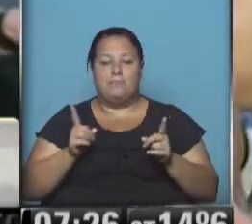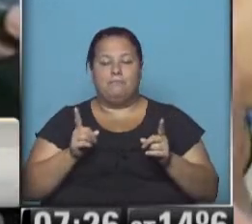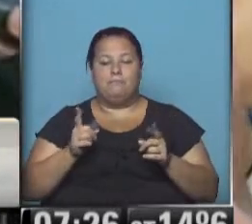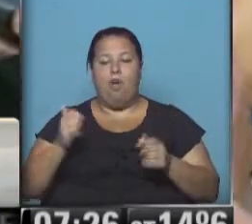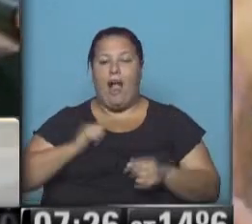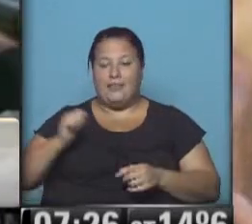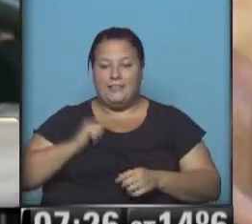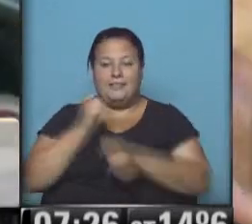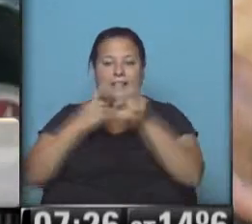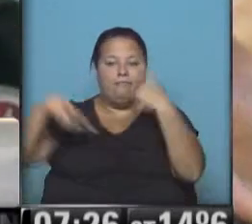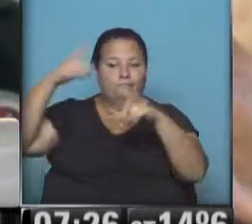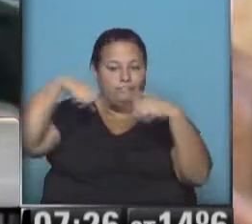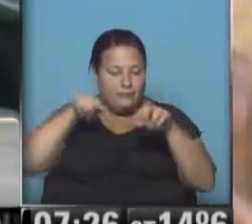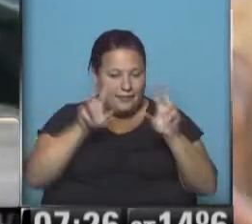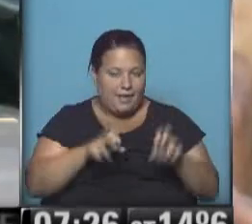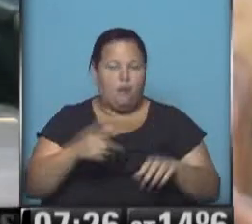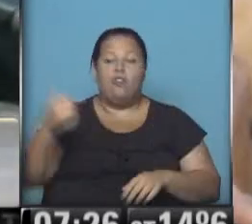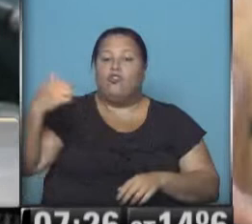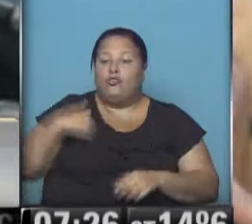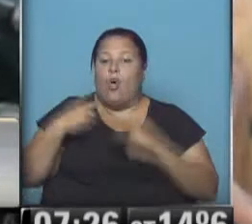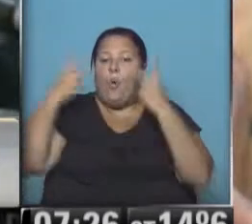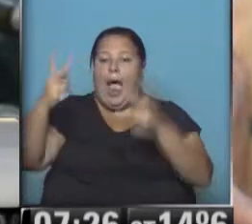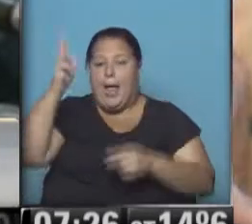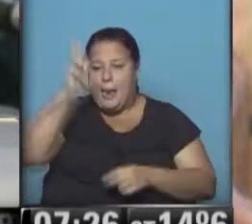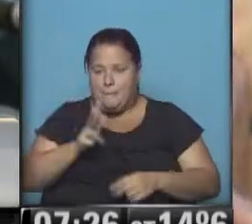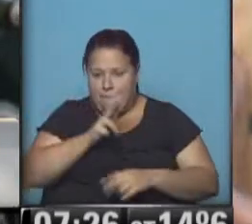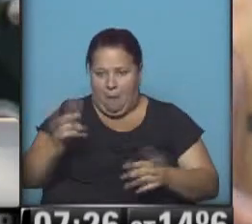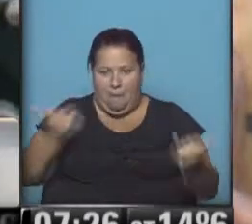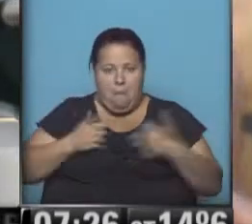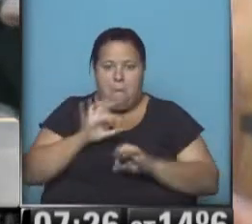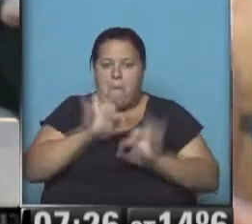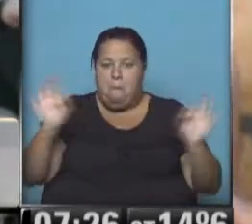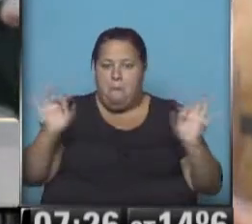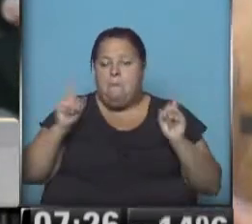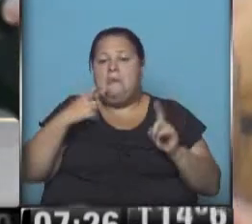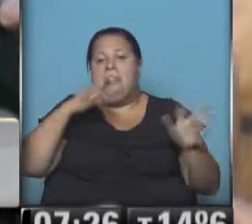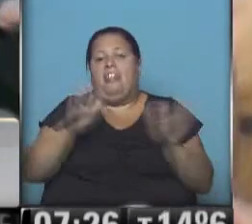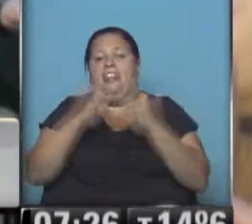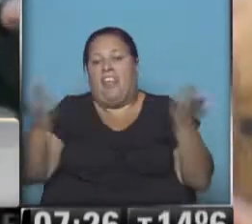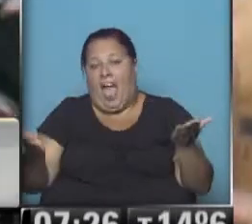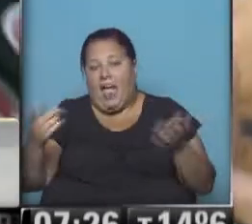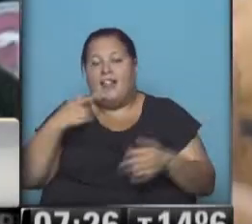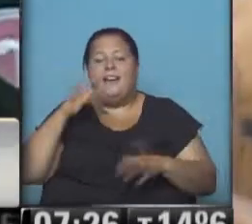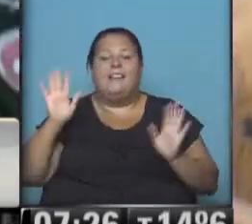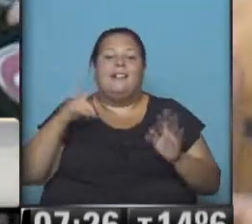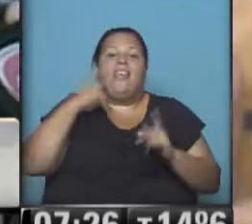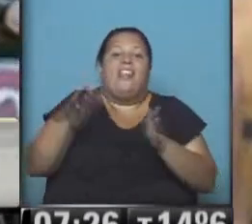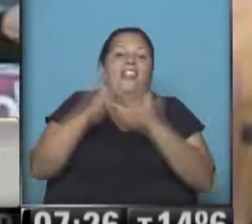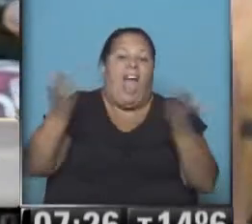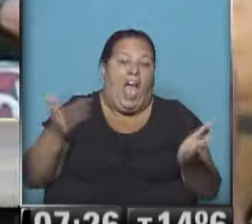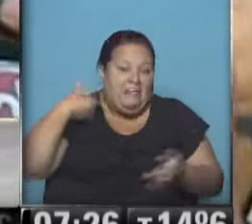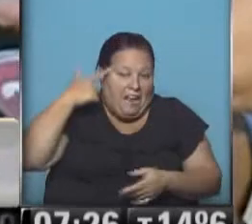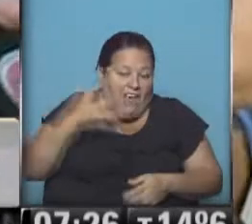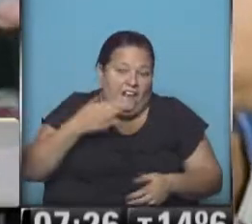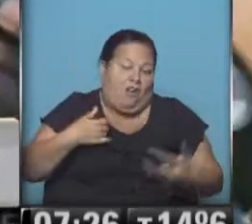la propia Cancillería está trabajando en tal sentido. Yo del viaje con el Papa no tengo ninguna información más que la que dicen los diarios. Como dice Mamá Cora, si lo dicen los diarios debe ser